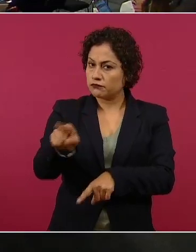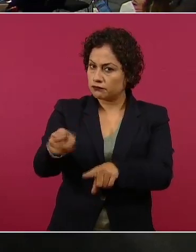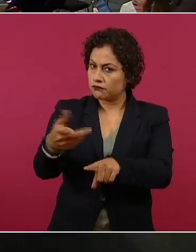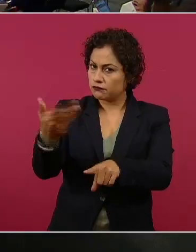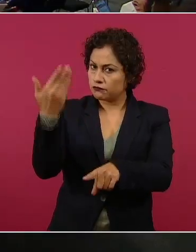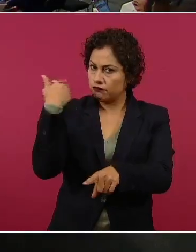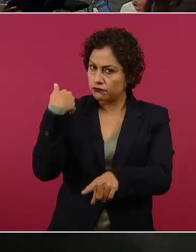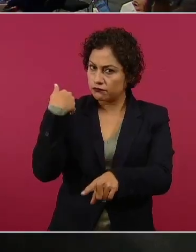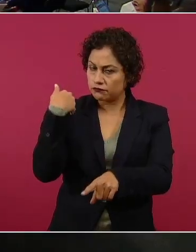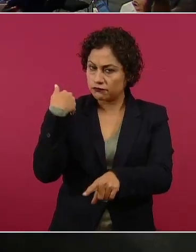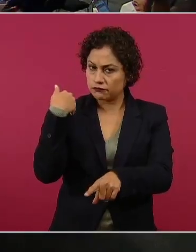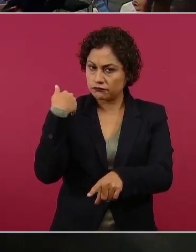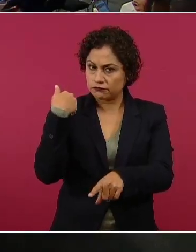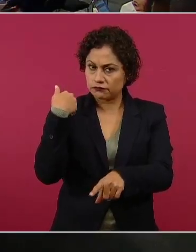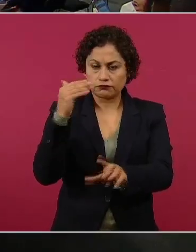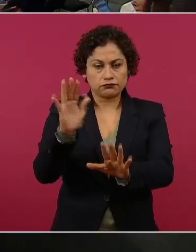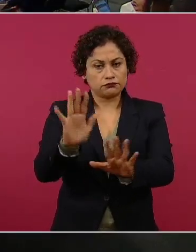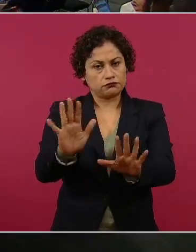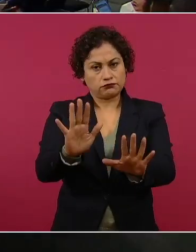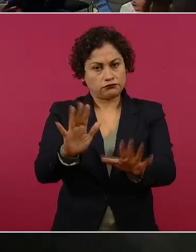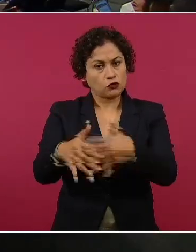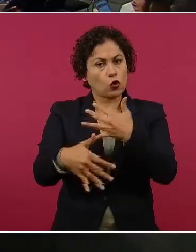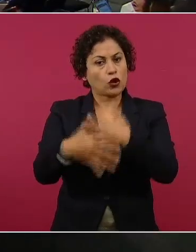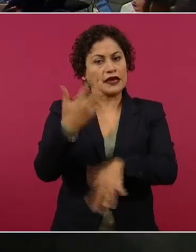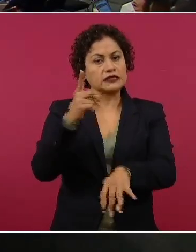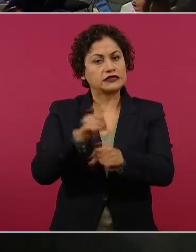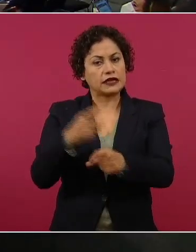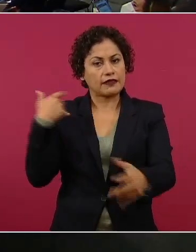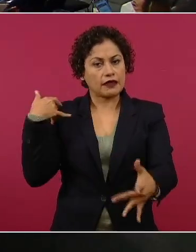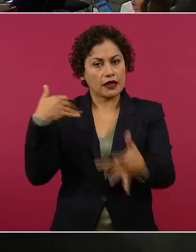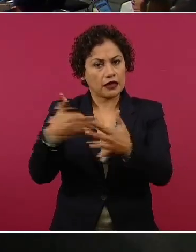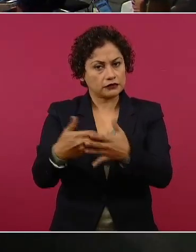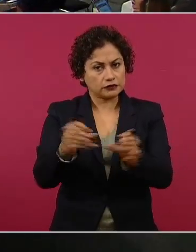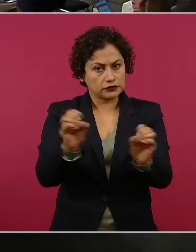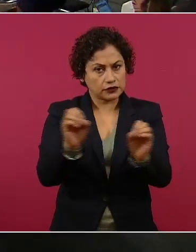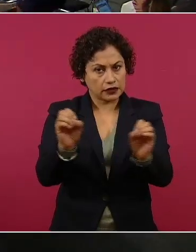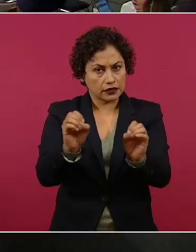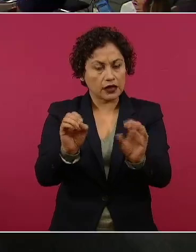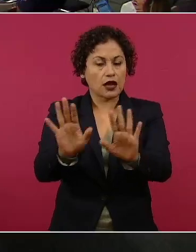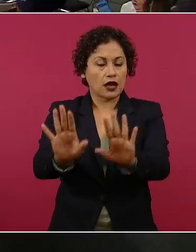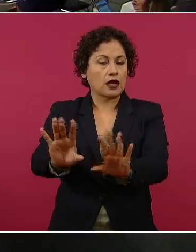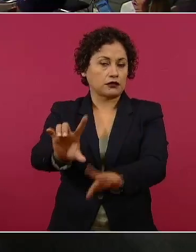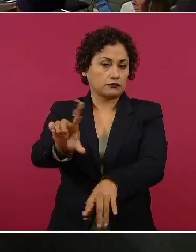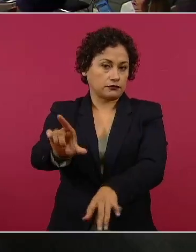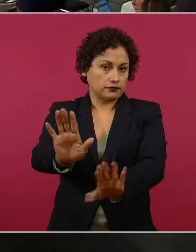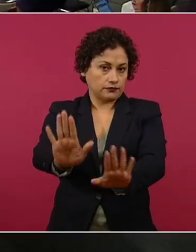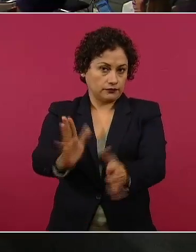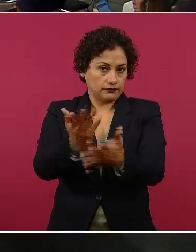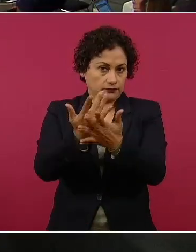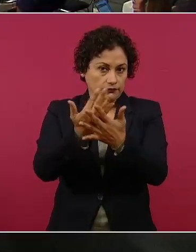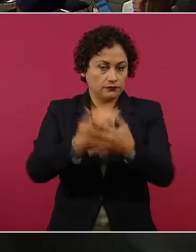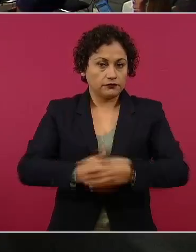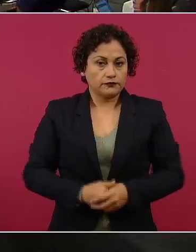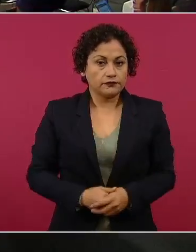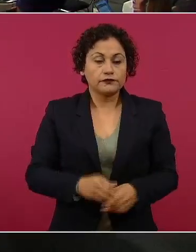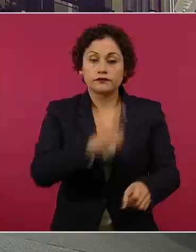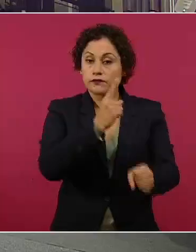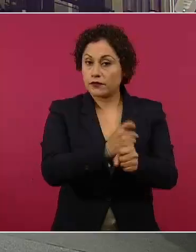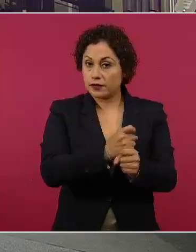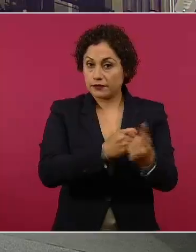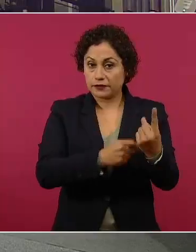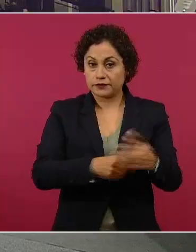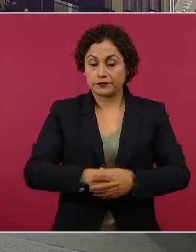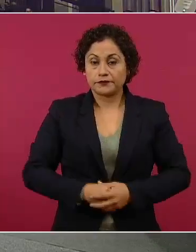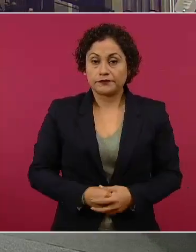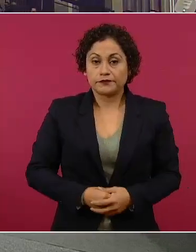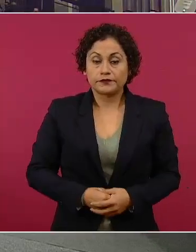preguntado. No, pero 15 días. Ah, bueno, ahorita vamos, vamos para allá. Pero empezamos por acá.